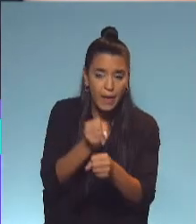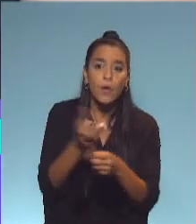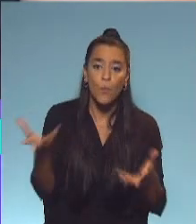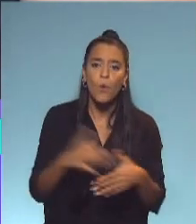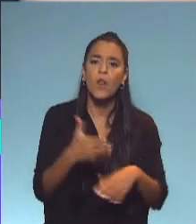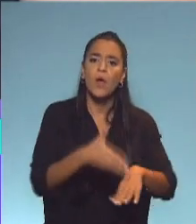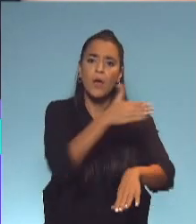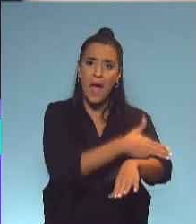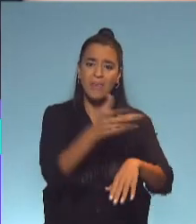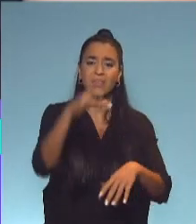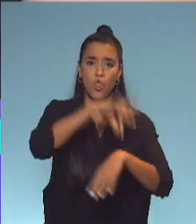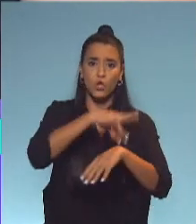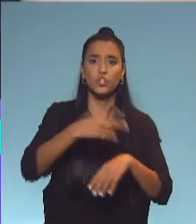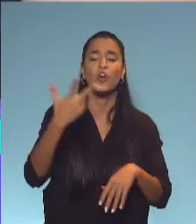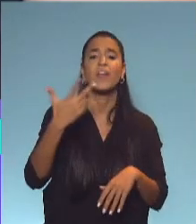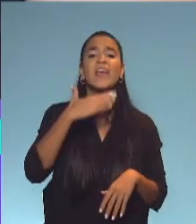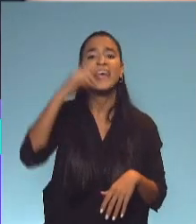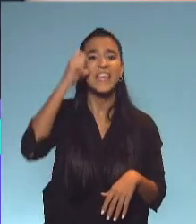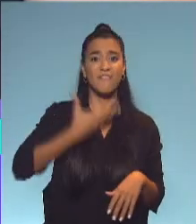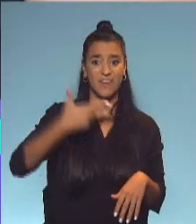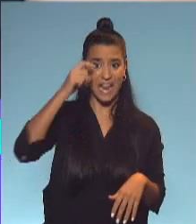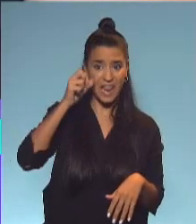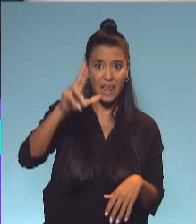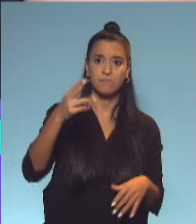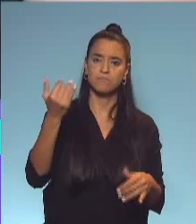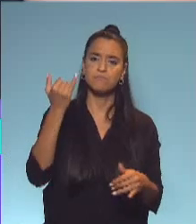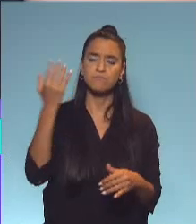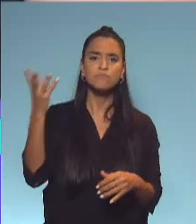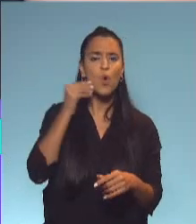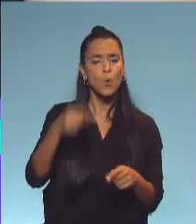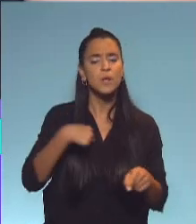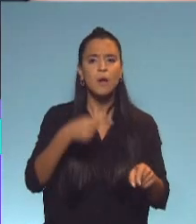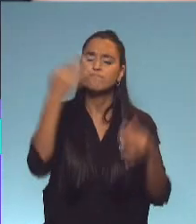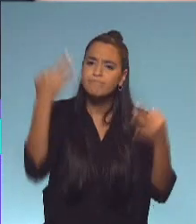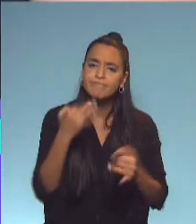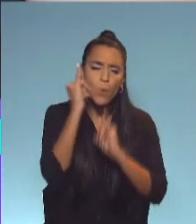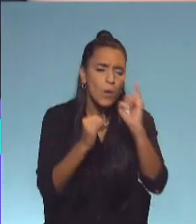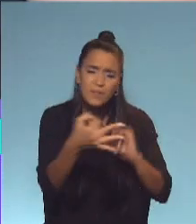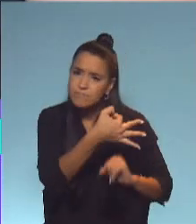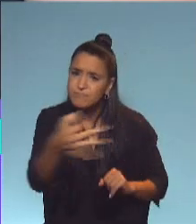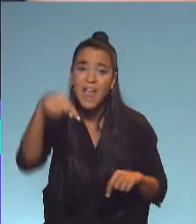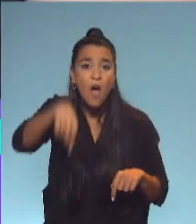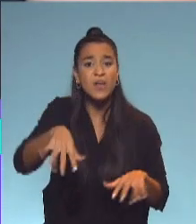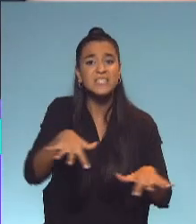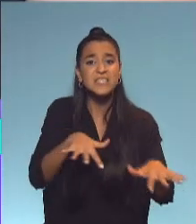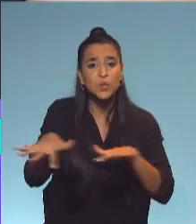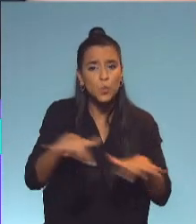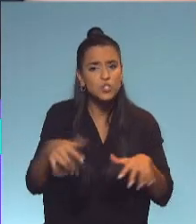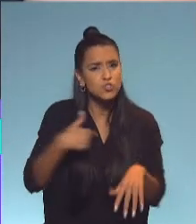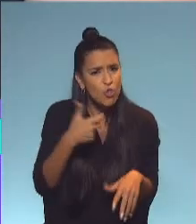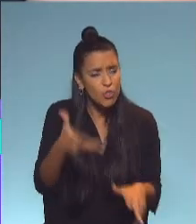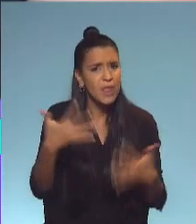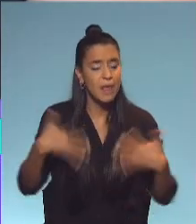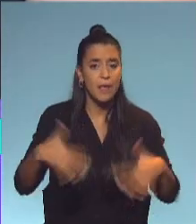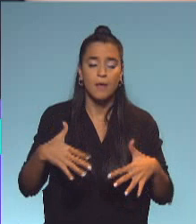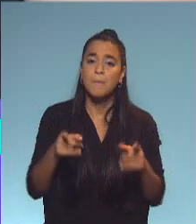escuchaba el doctor Hefner y realmente es tal cual lo que relata. Estamos en una situación, diría, de